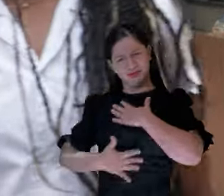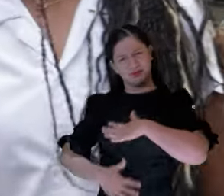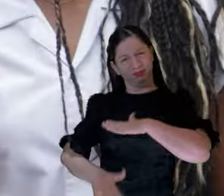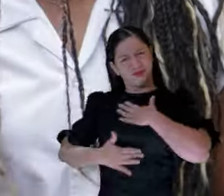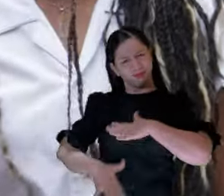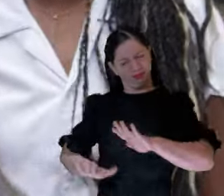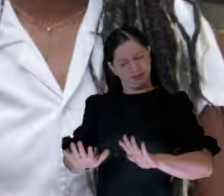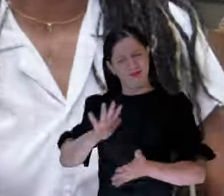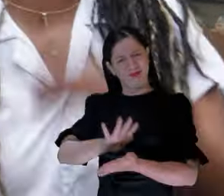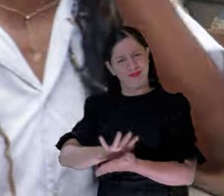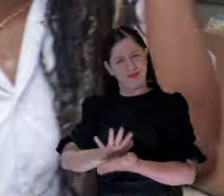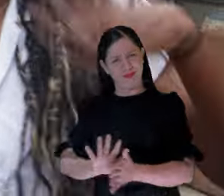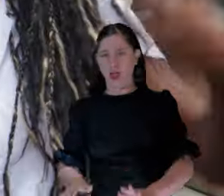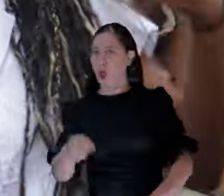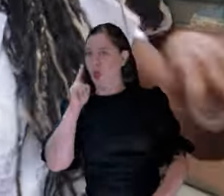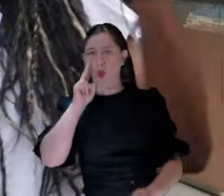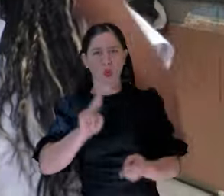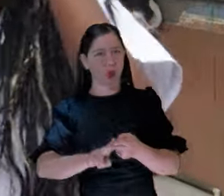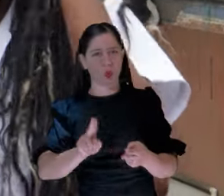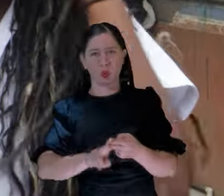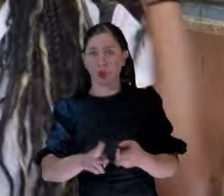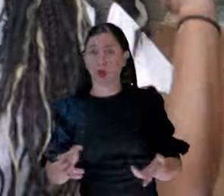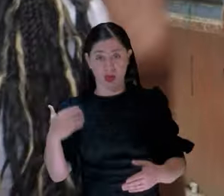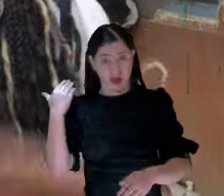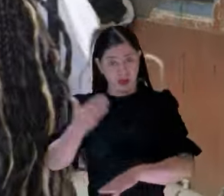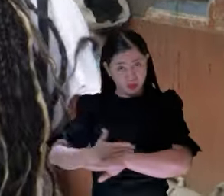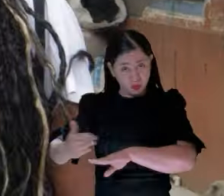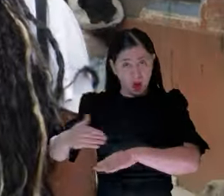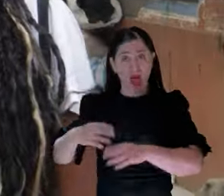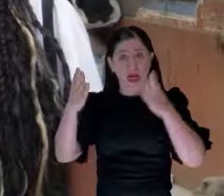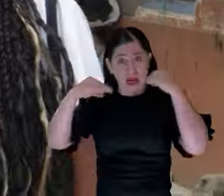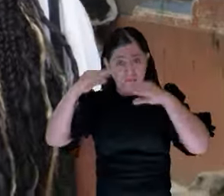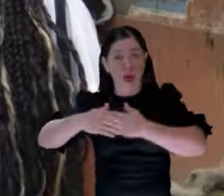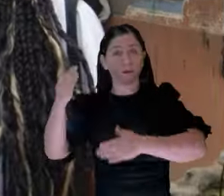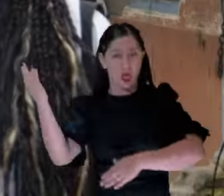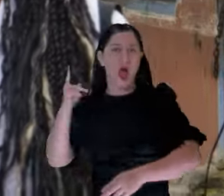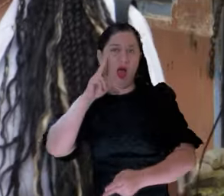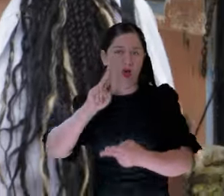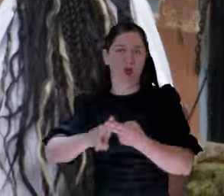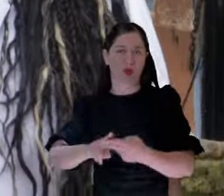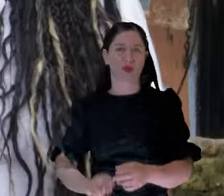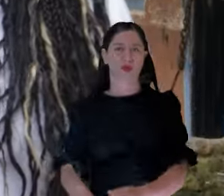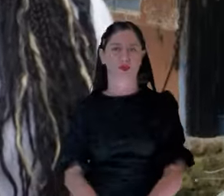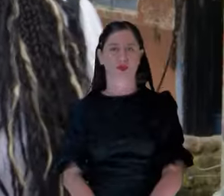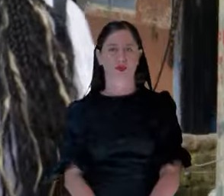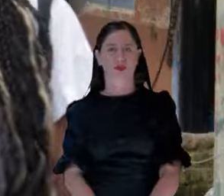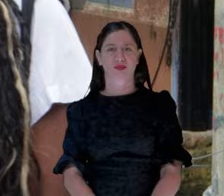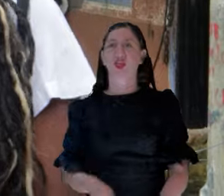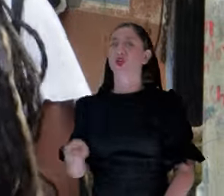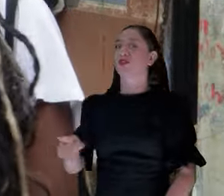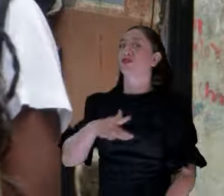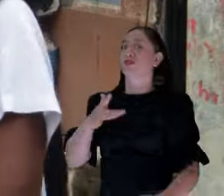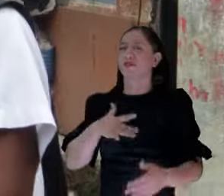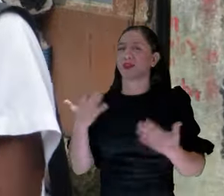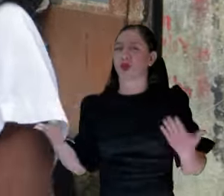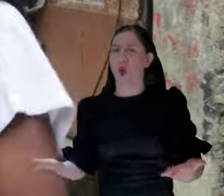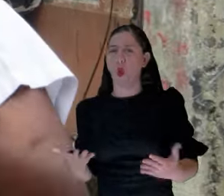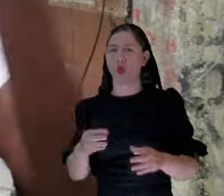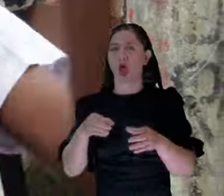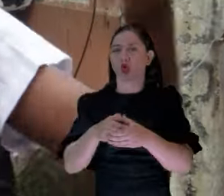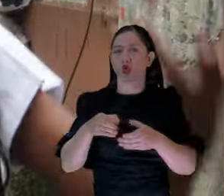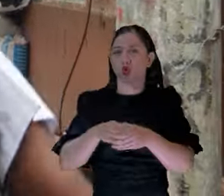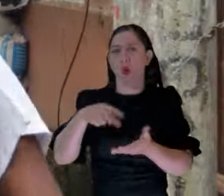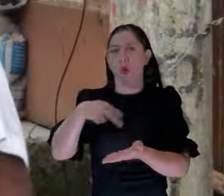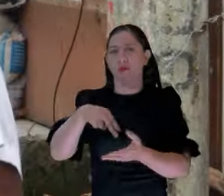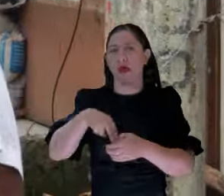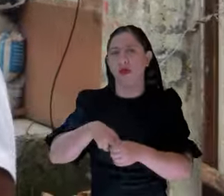Ay, pero calmate. Todavía no los conozco. Cuando empecemos las clases, ahí sí los voy a conocer. ¿Y vos qué? ¿Te